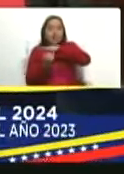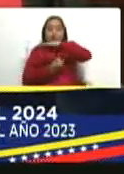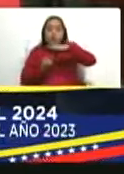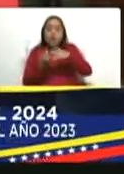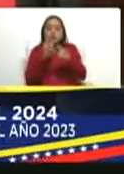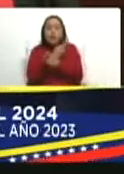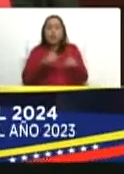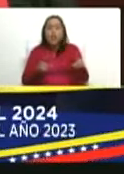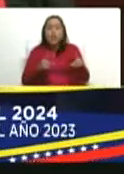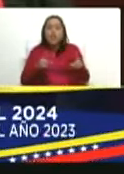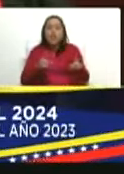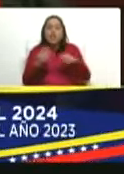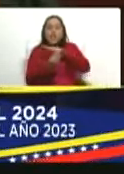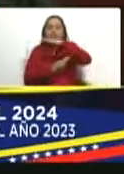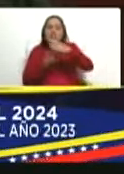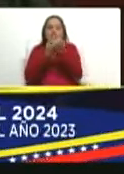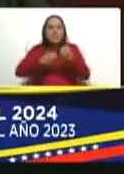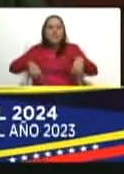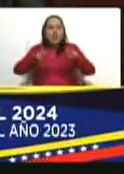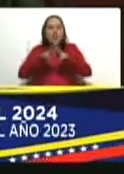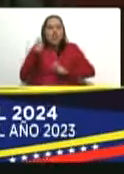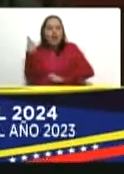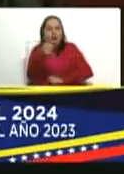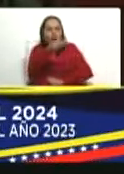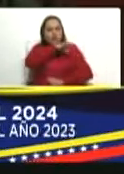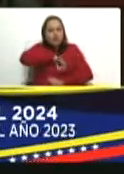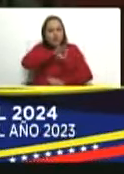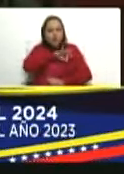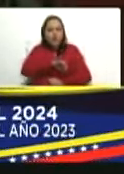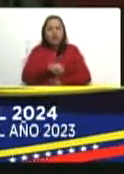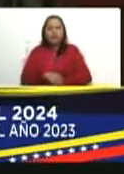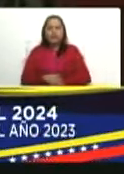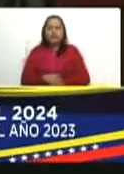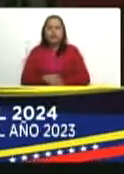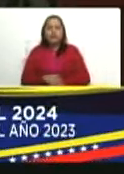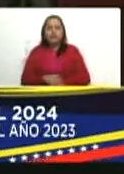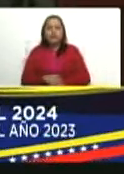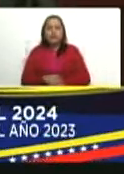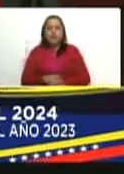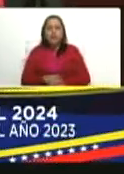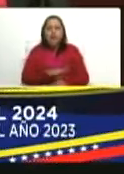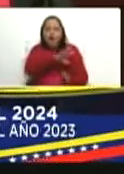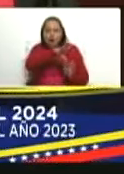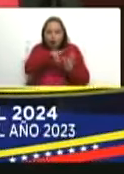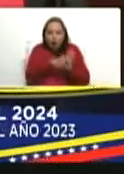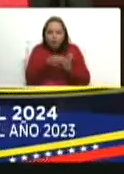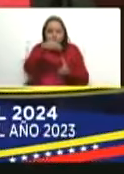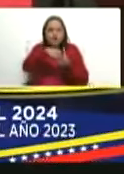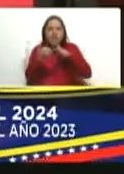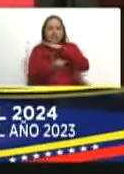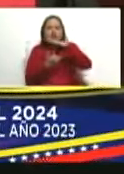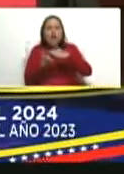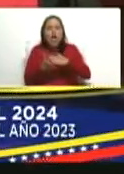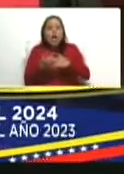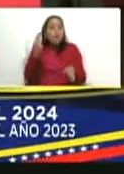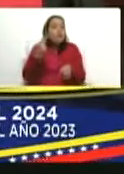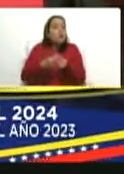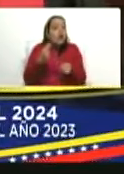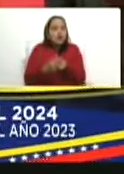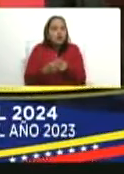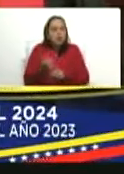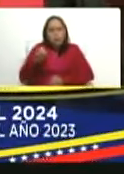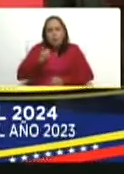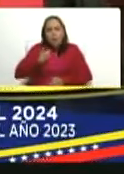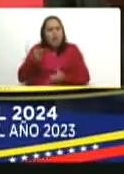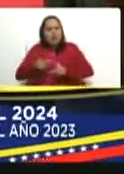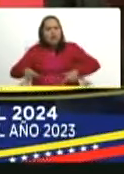los fundamentos morales de toda sociedad. La corrupción es un hecho social grave en todos los poderes